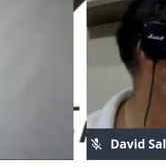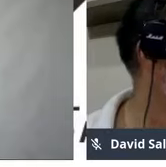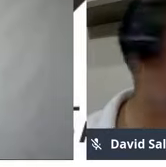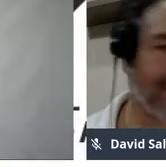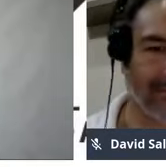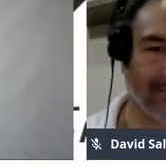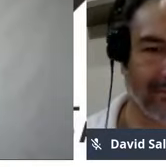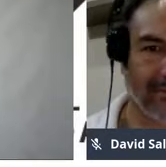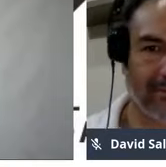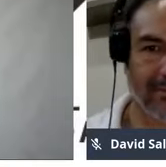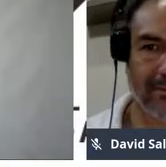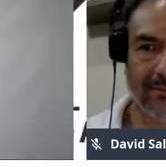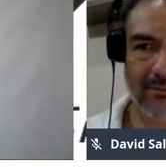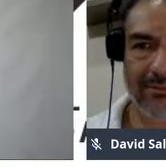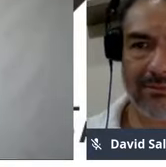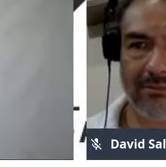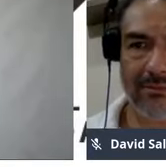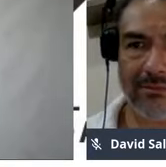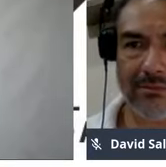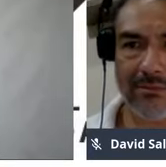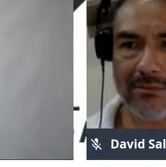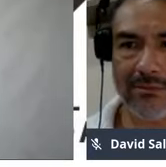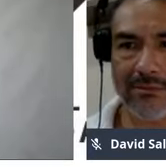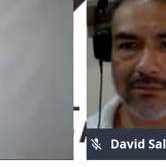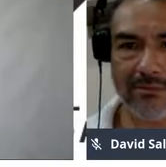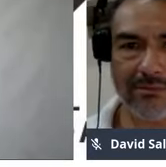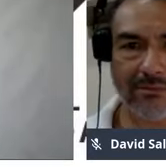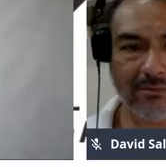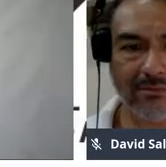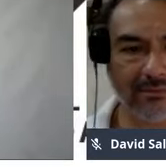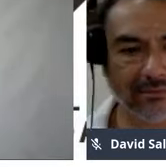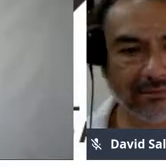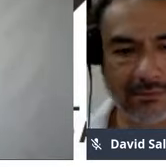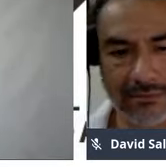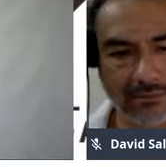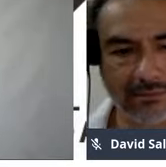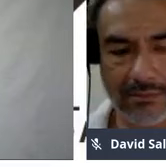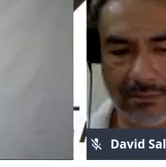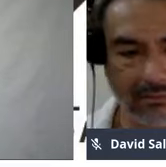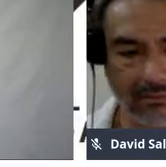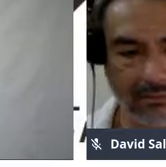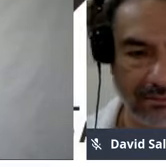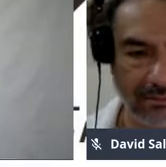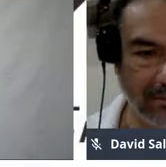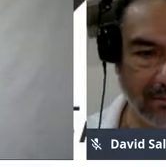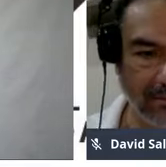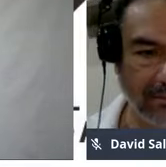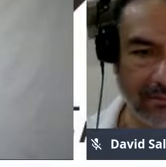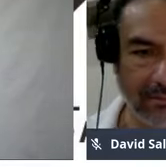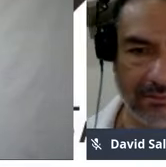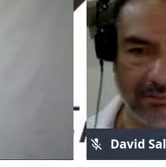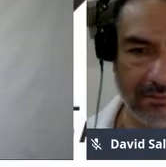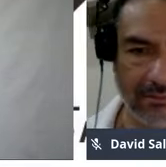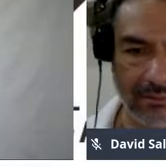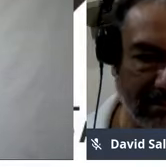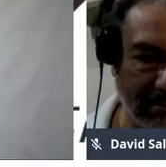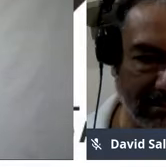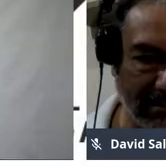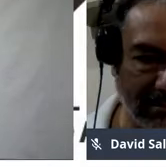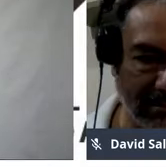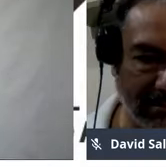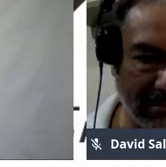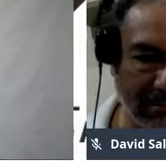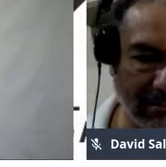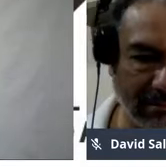bueno, pues hoy que de manteles larguísimos con el doctor Gerardo López, quien nos visita por segunda ocasión,